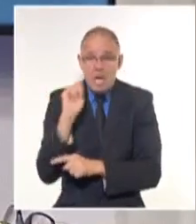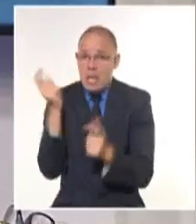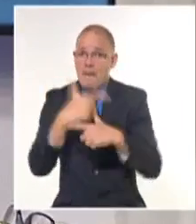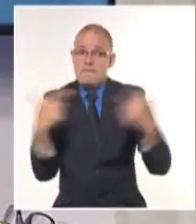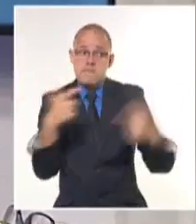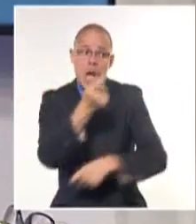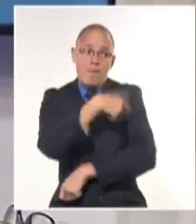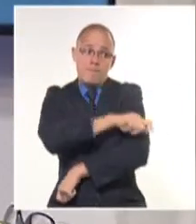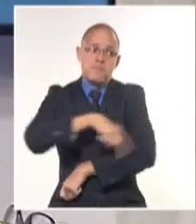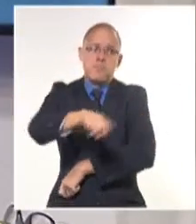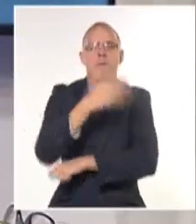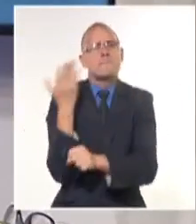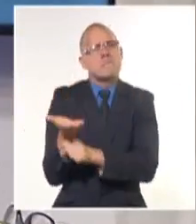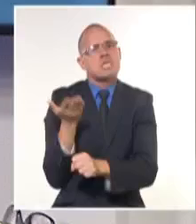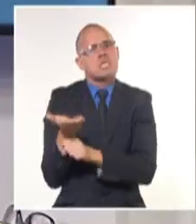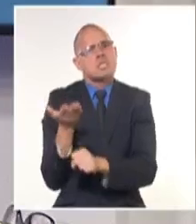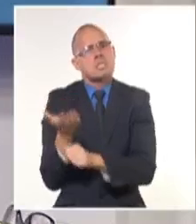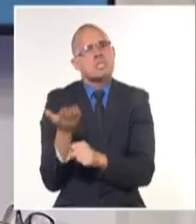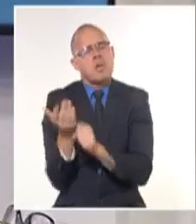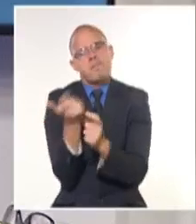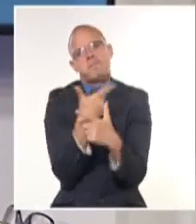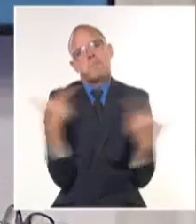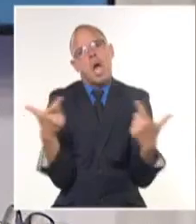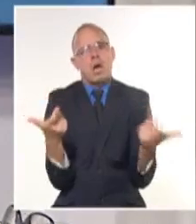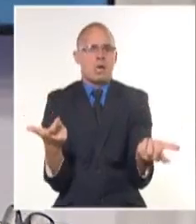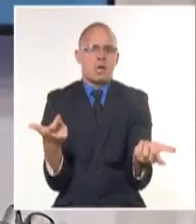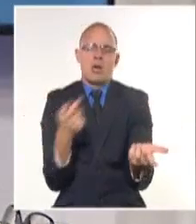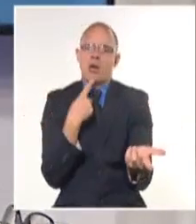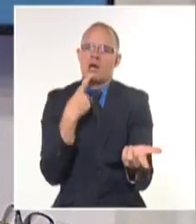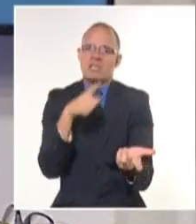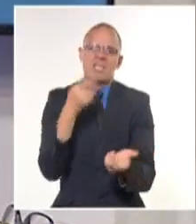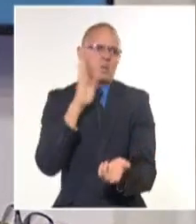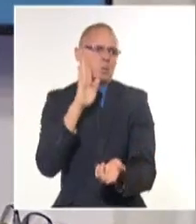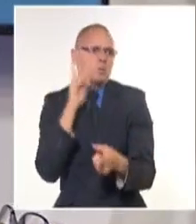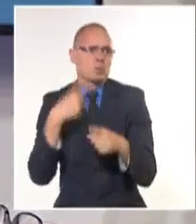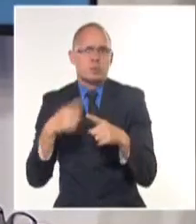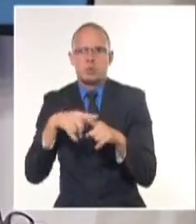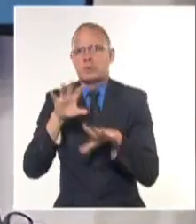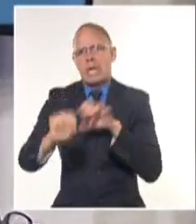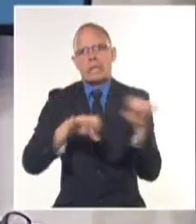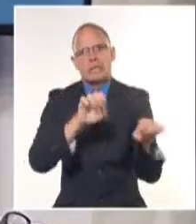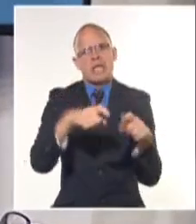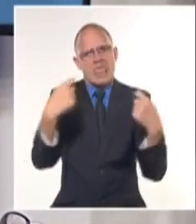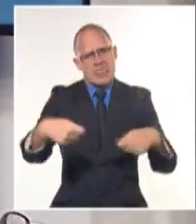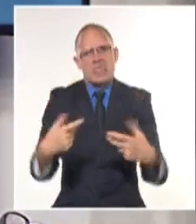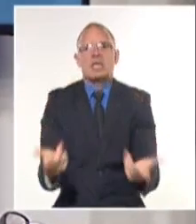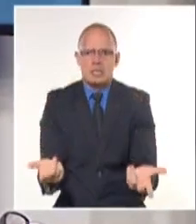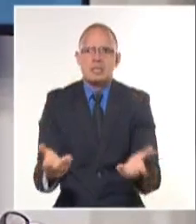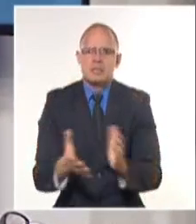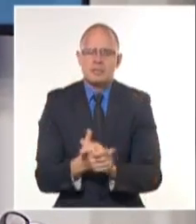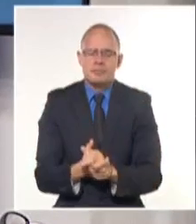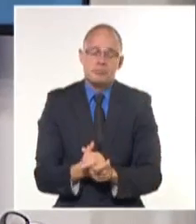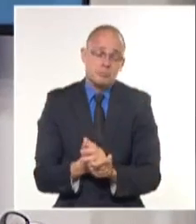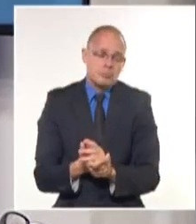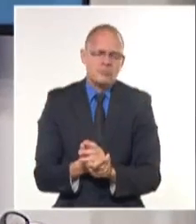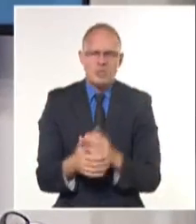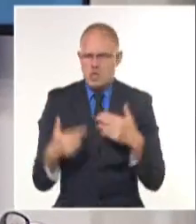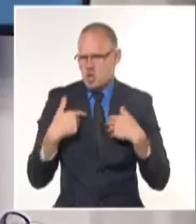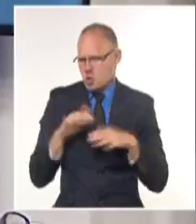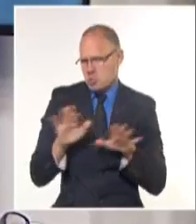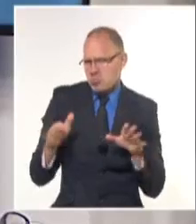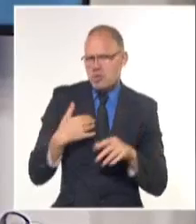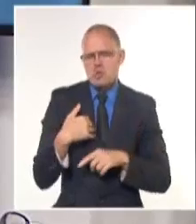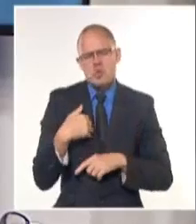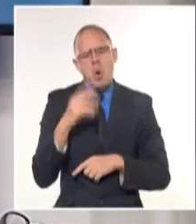cubanos. Es que el clamor es mayoritario en realidad. Combatir el delito, la corrupción. Yo estuve buscando con personas